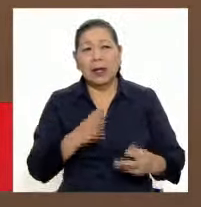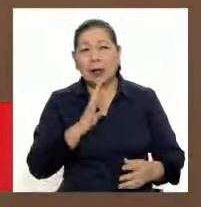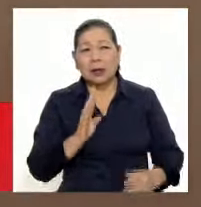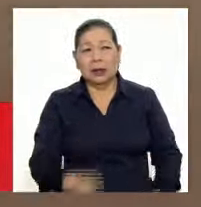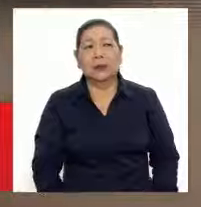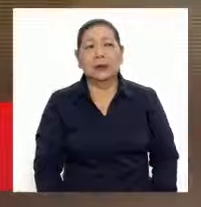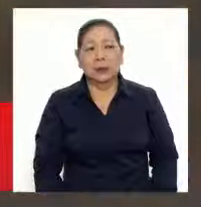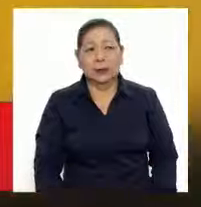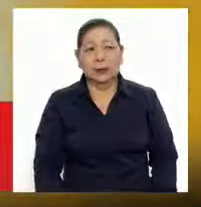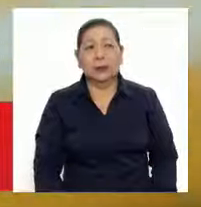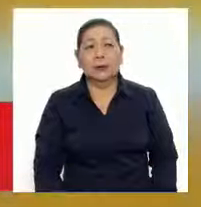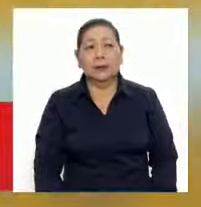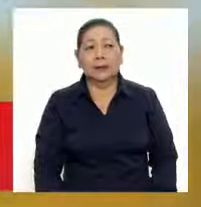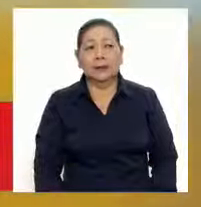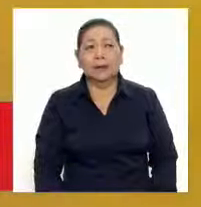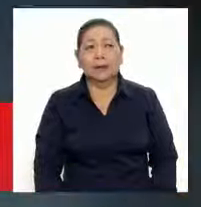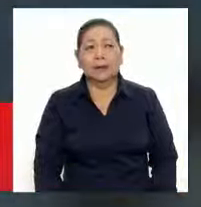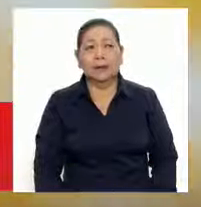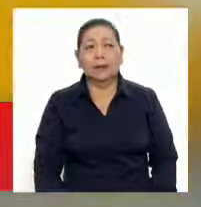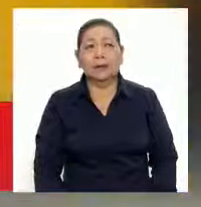41!